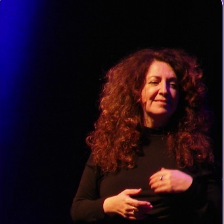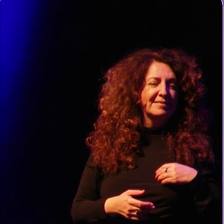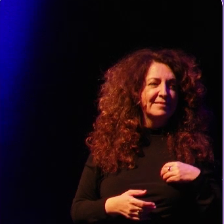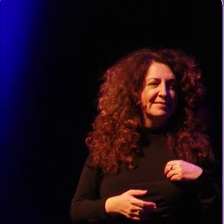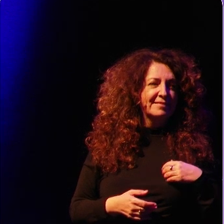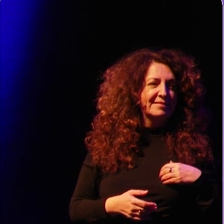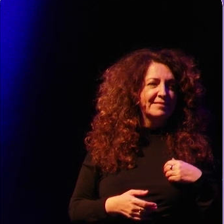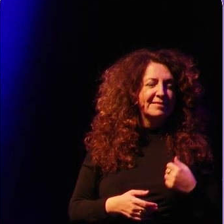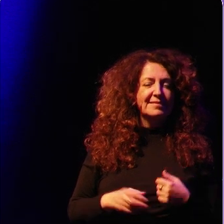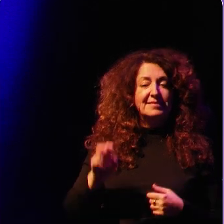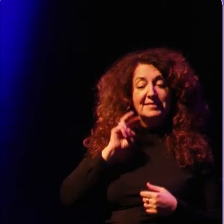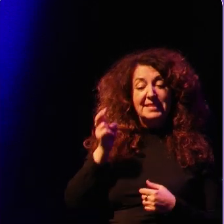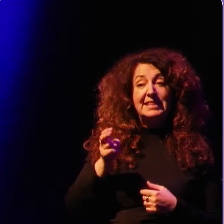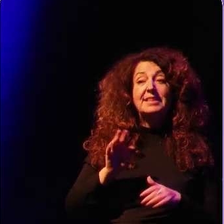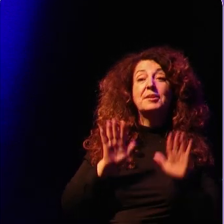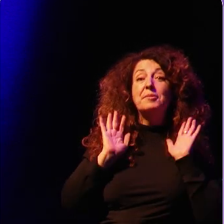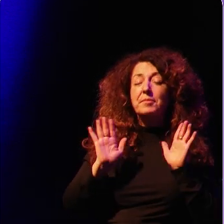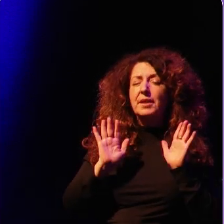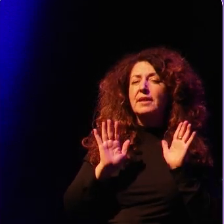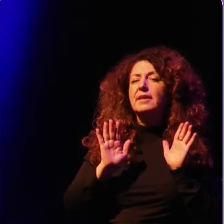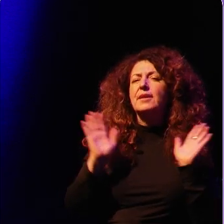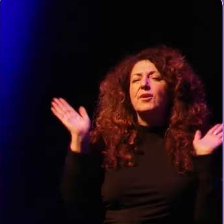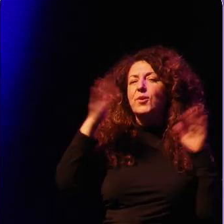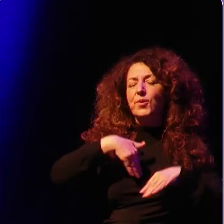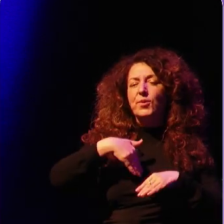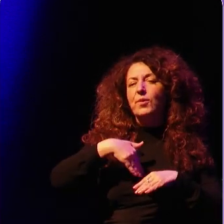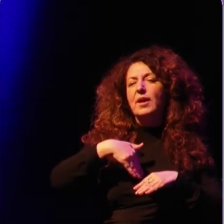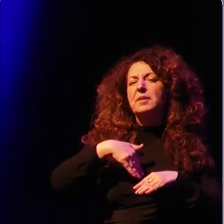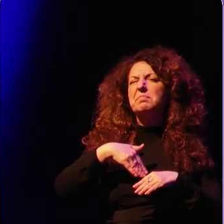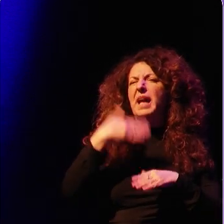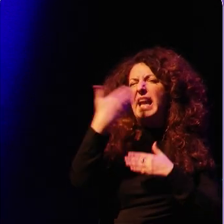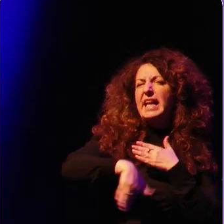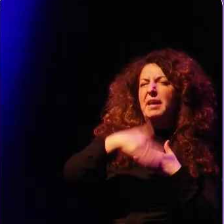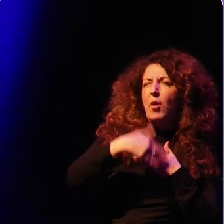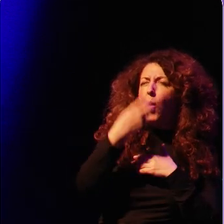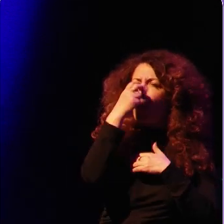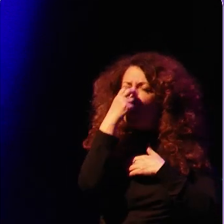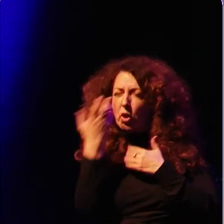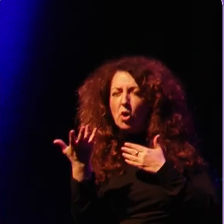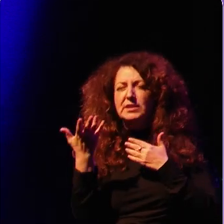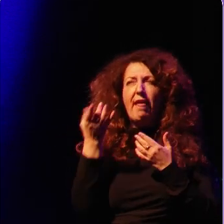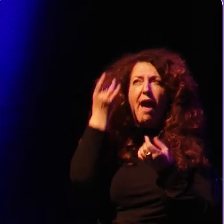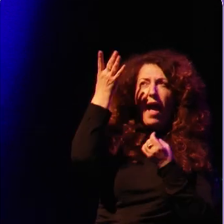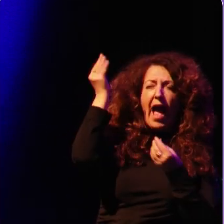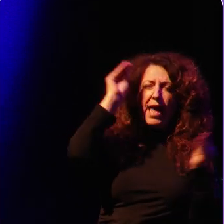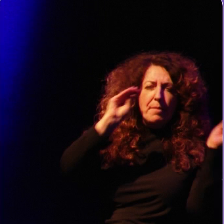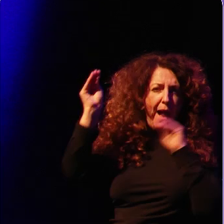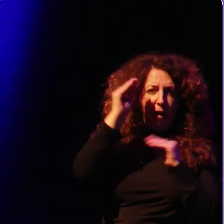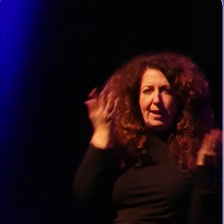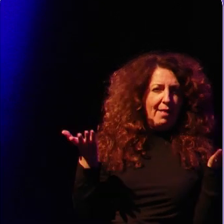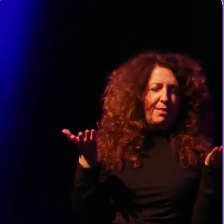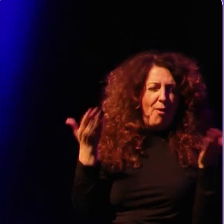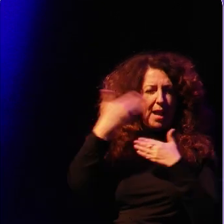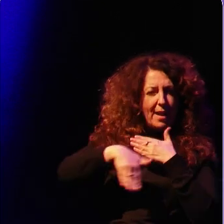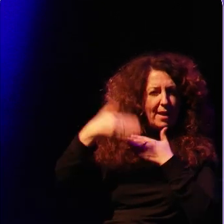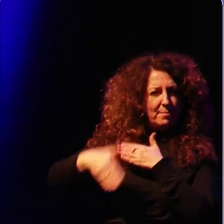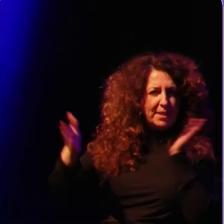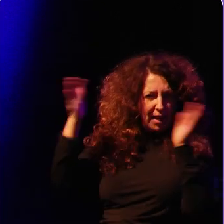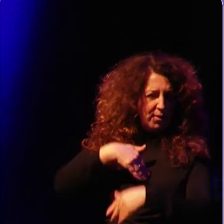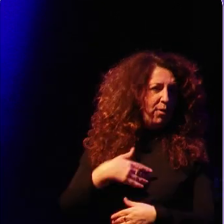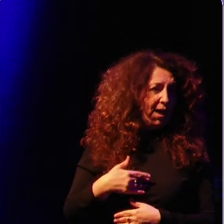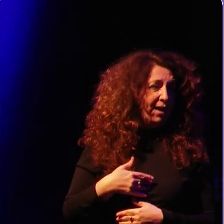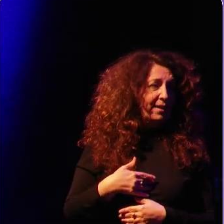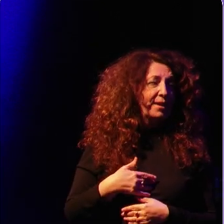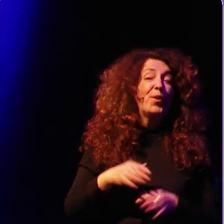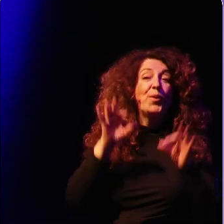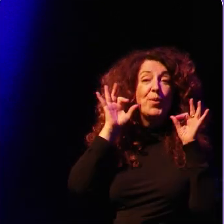Creo que es el último ejemplo. Sin embargo, no hay límites ni para la curiosidad ni para la imaginación. A partir de este